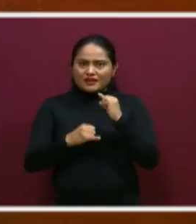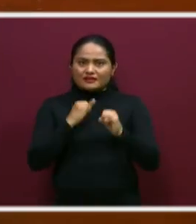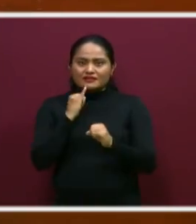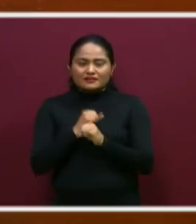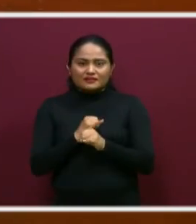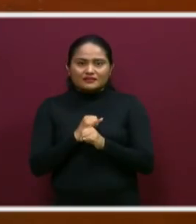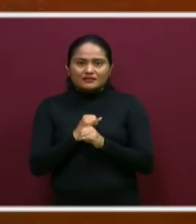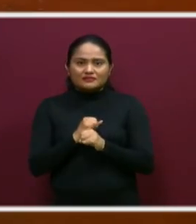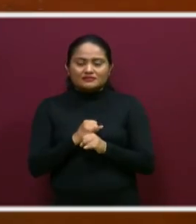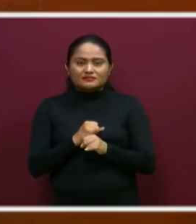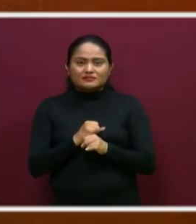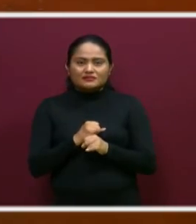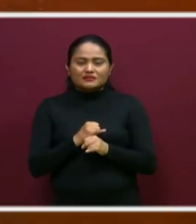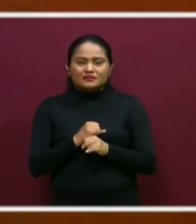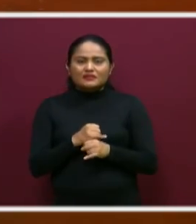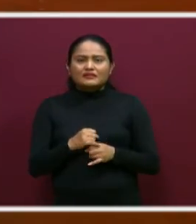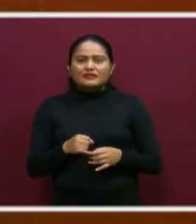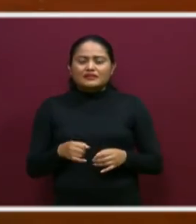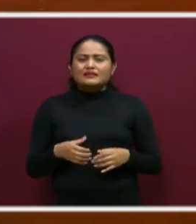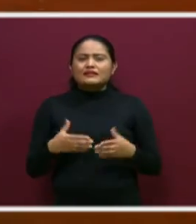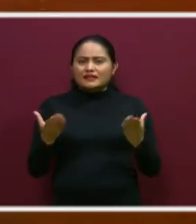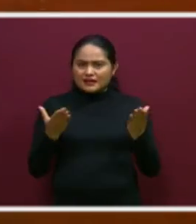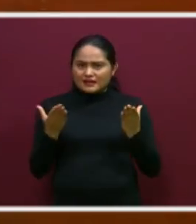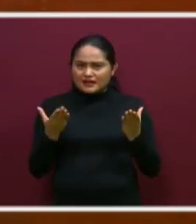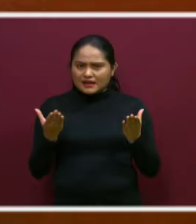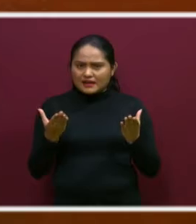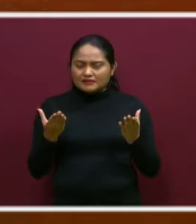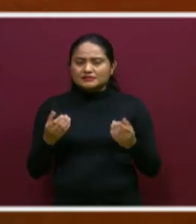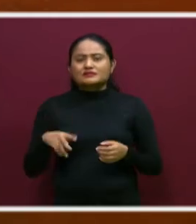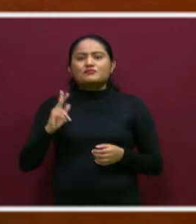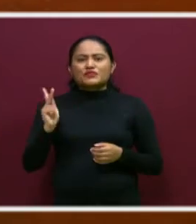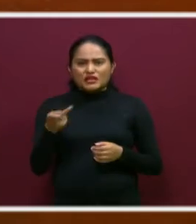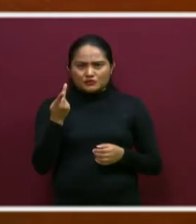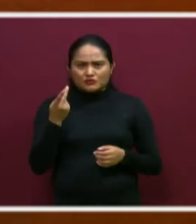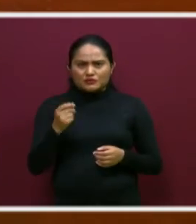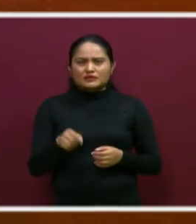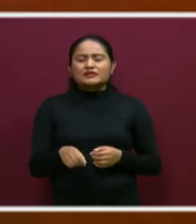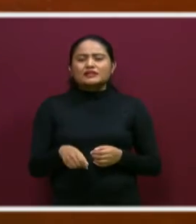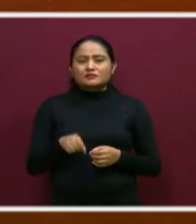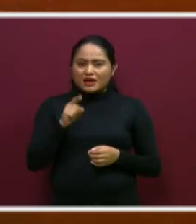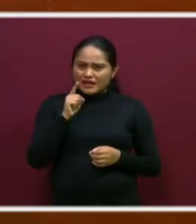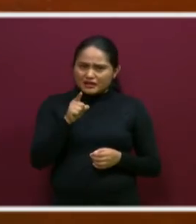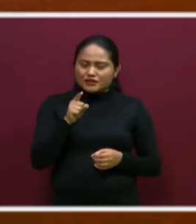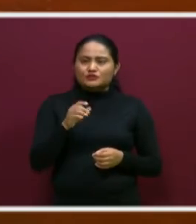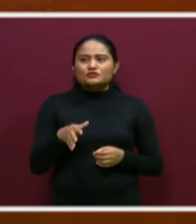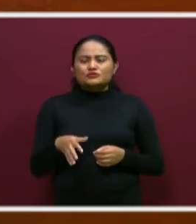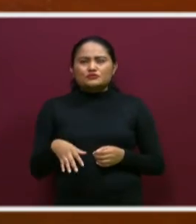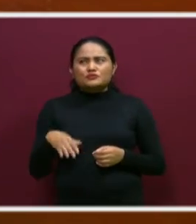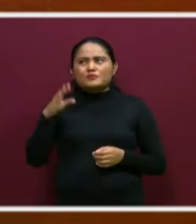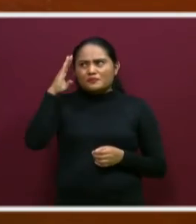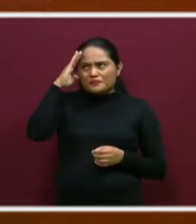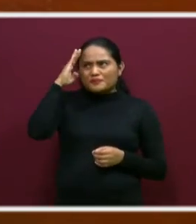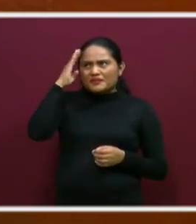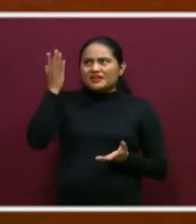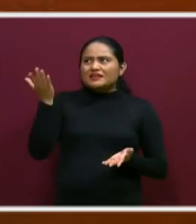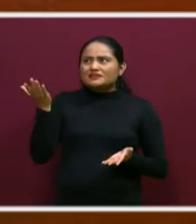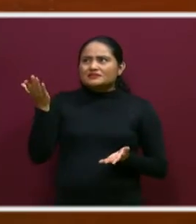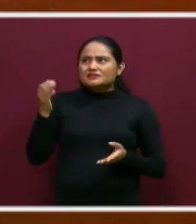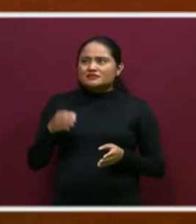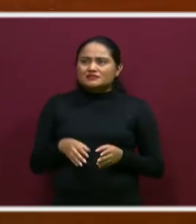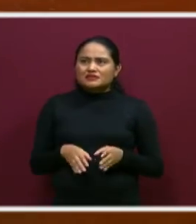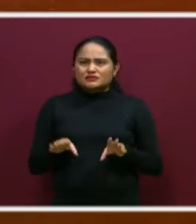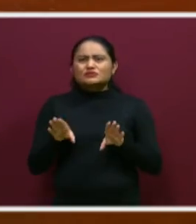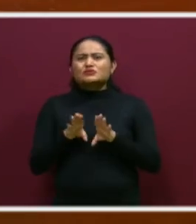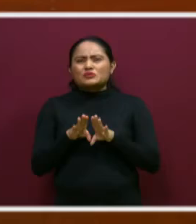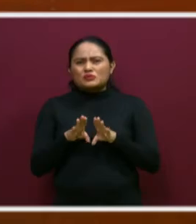preguntas incidir la ha participado la participación y poder reflexionar sobre la implicación y la responsabilidad en el desarrollo